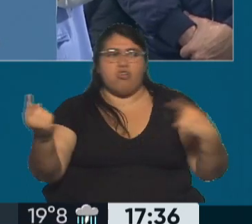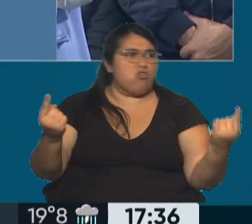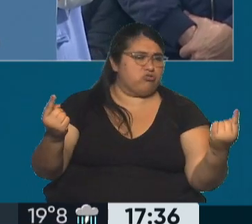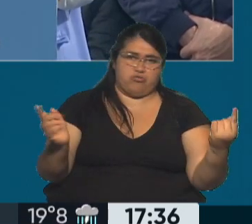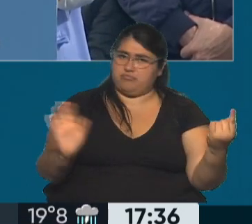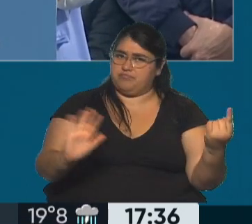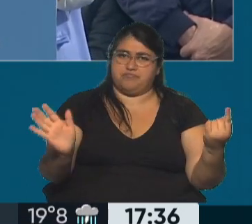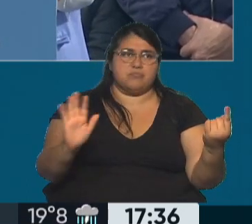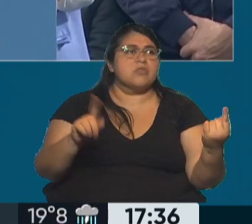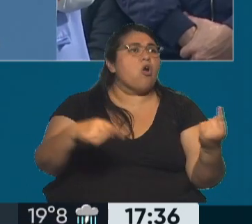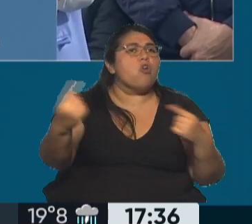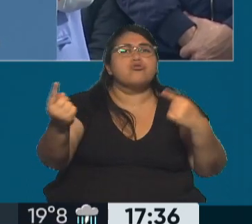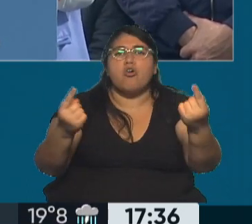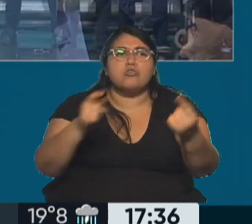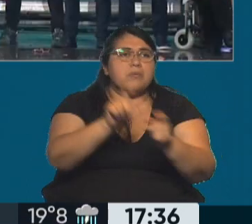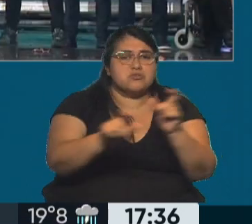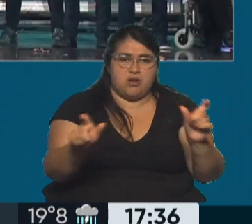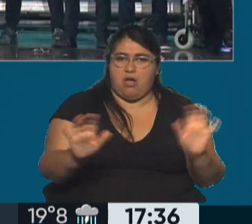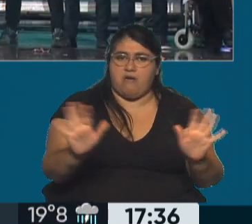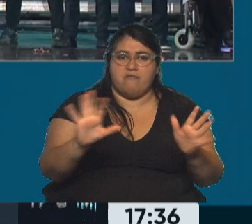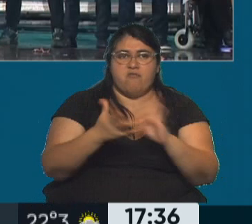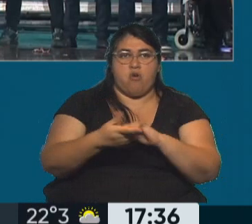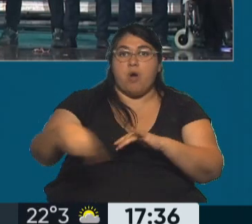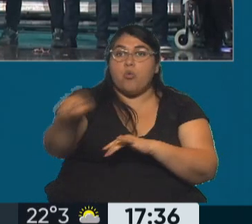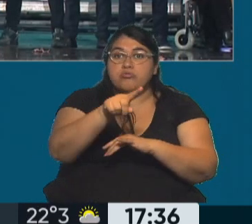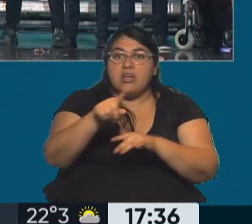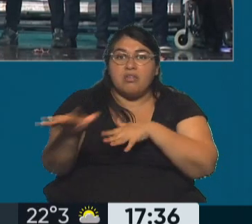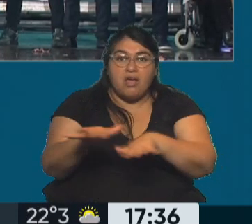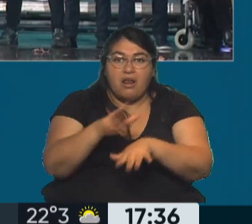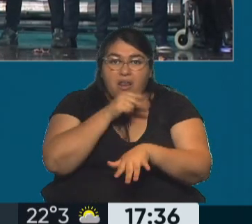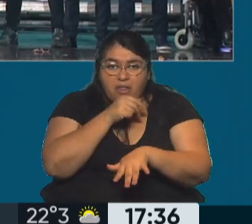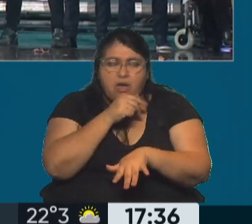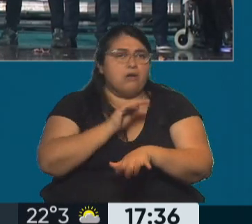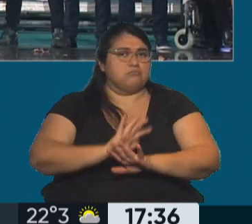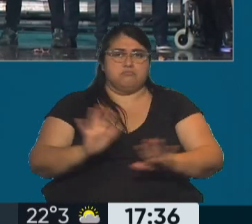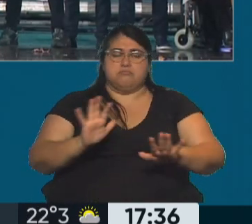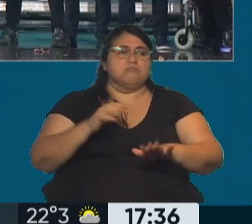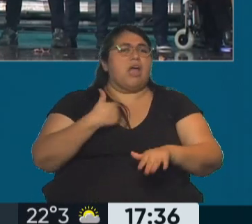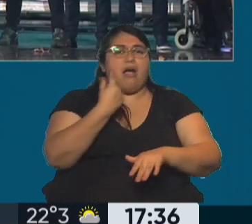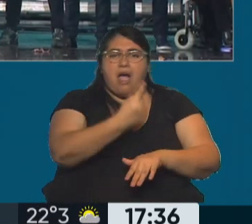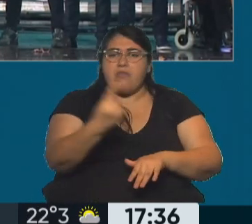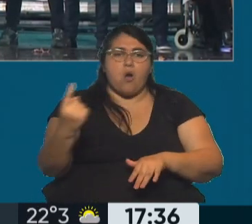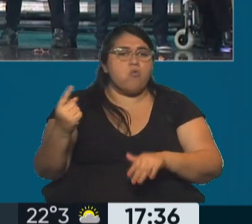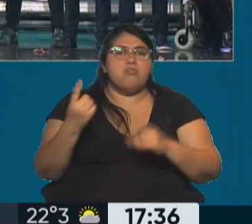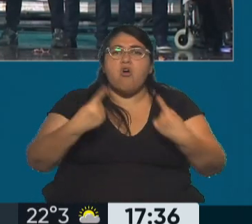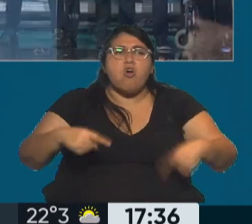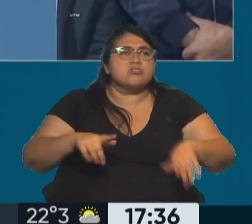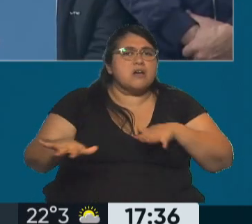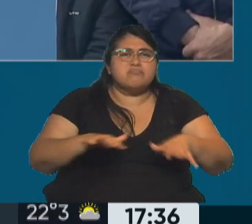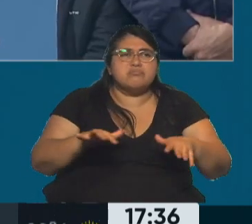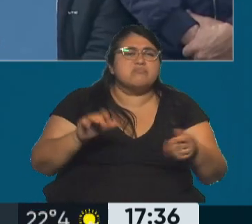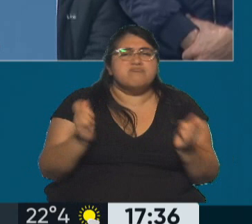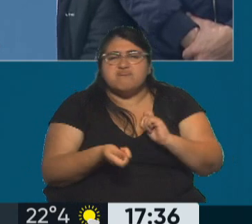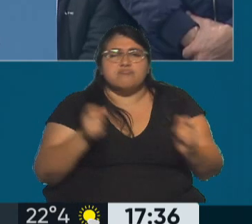compañera, a otro militante, que haga lo que ustedes no están dispuestos a hacer. Esto es cada uno que se rompa lo que se tiene que romper, dijo, ¿no?